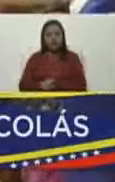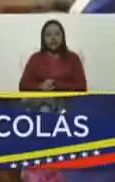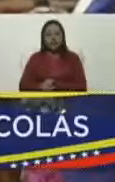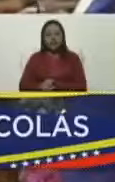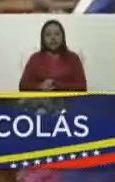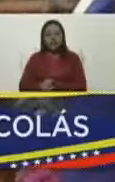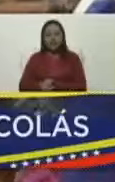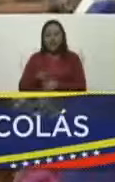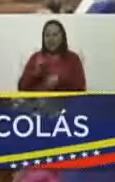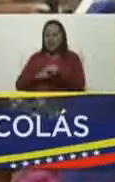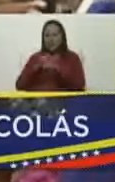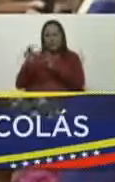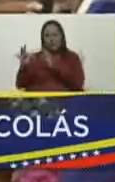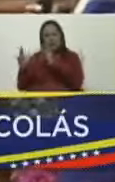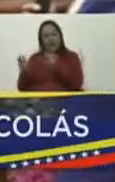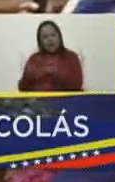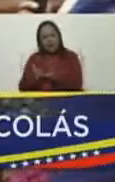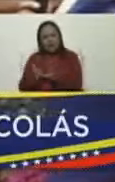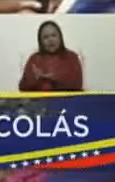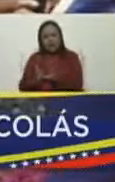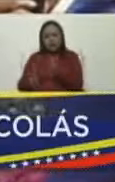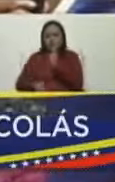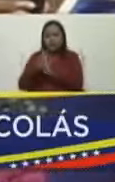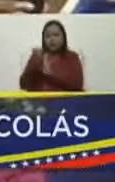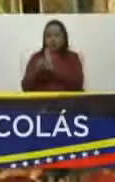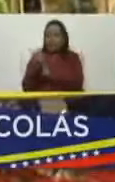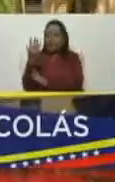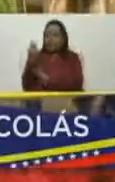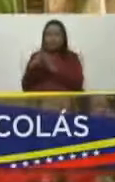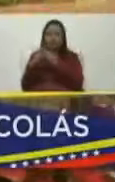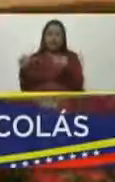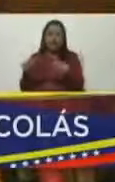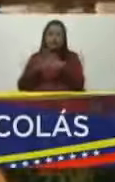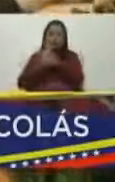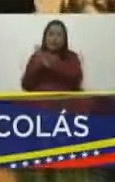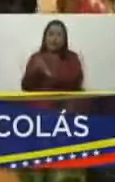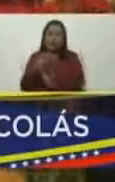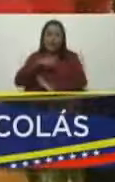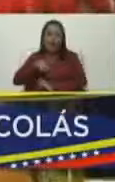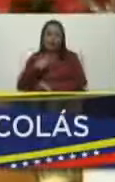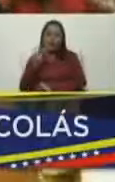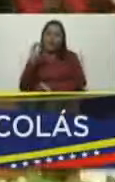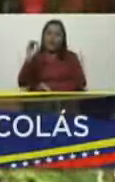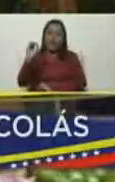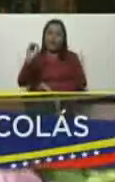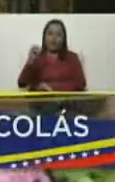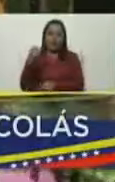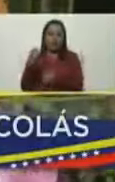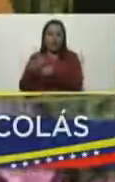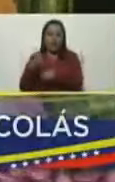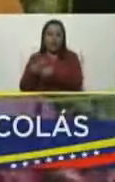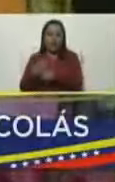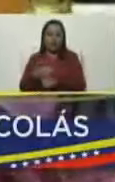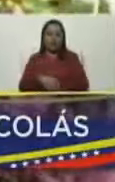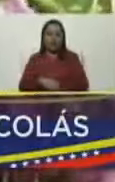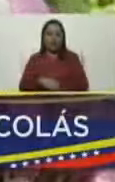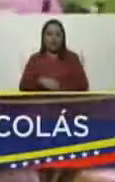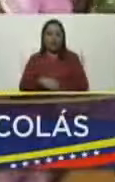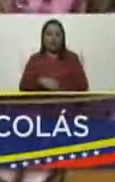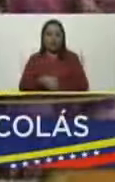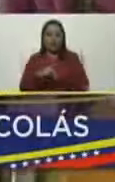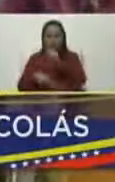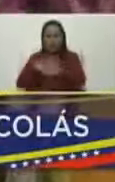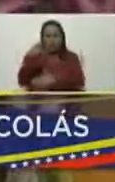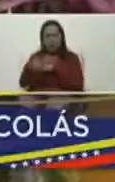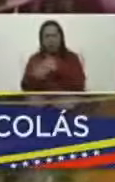En pandemia, lo que es producción de flores, todo eso quebró y quedamos en cero, pues. Después, con el plan suyo